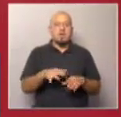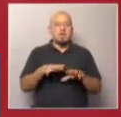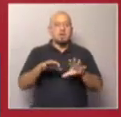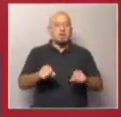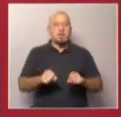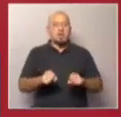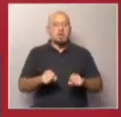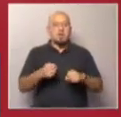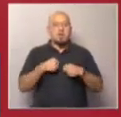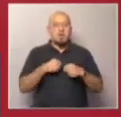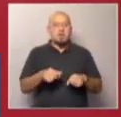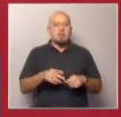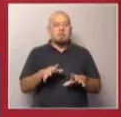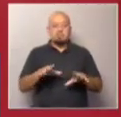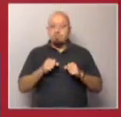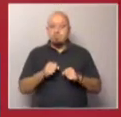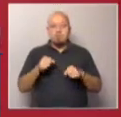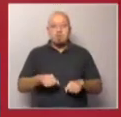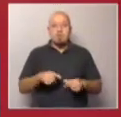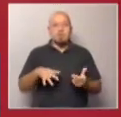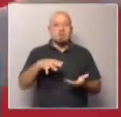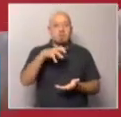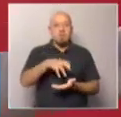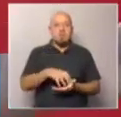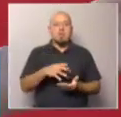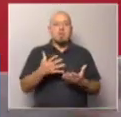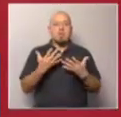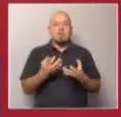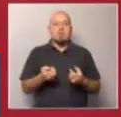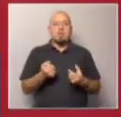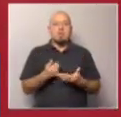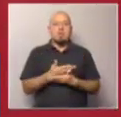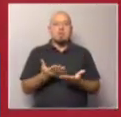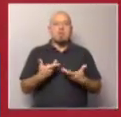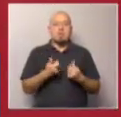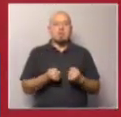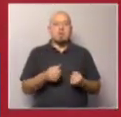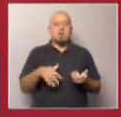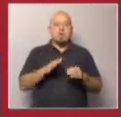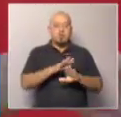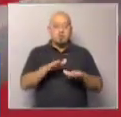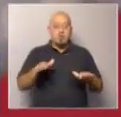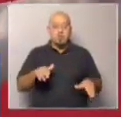bien clarísimo del territorio, el querer ayudar a los niños de la zona y principalmente